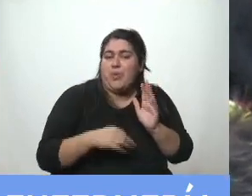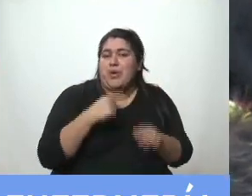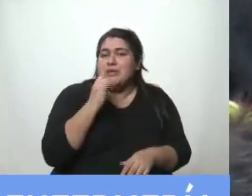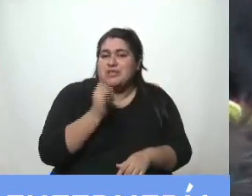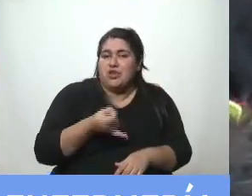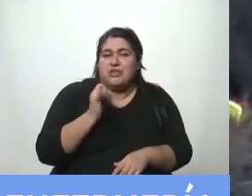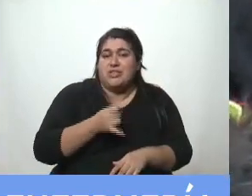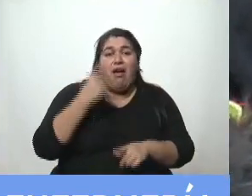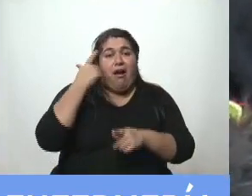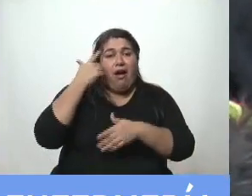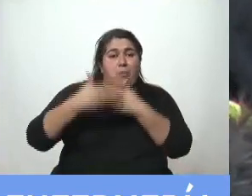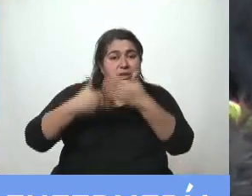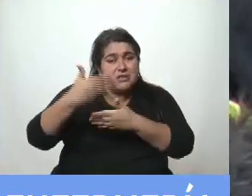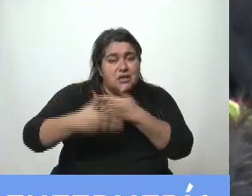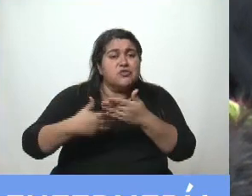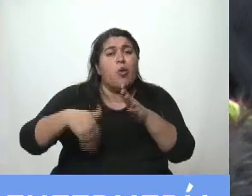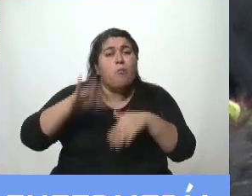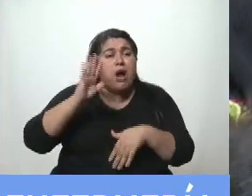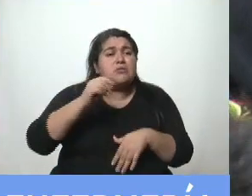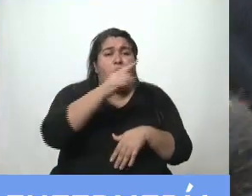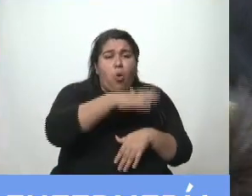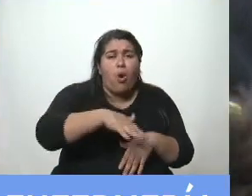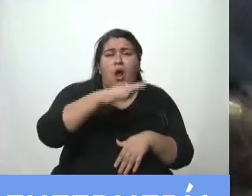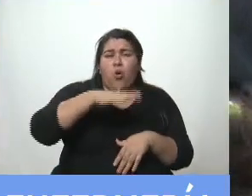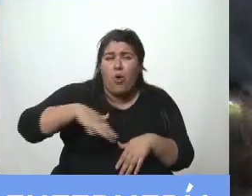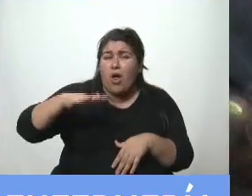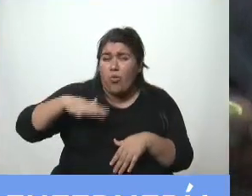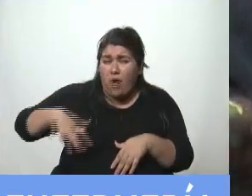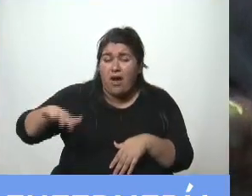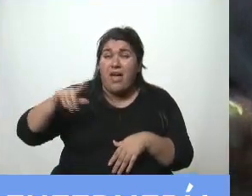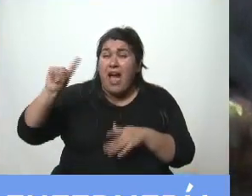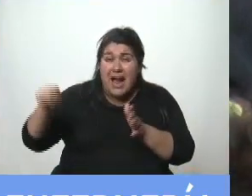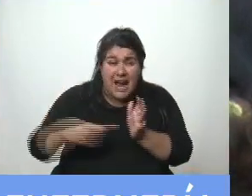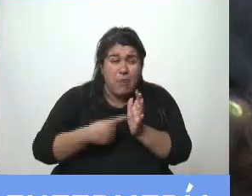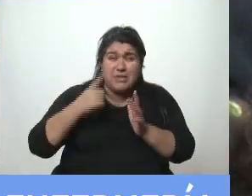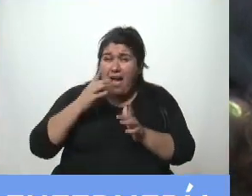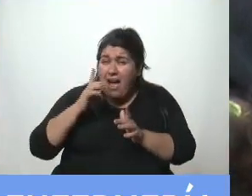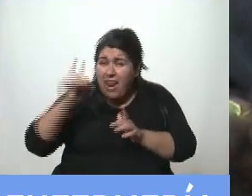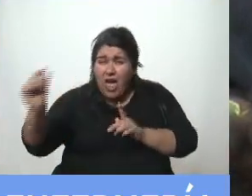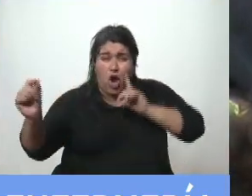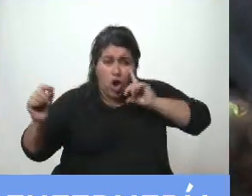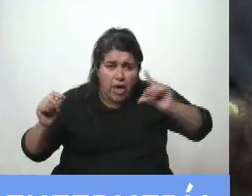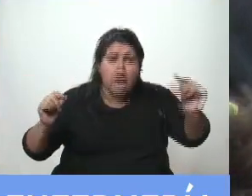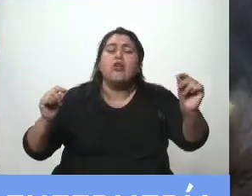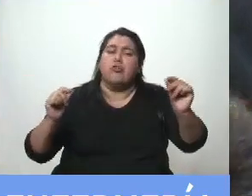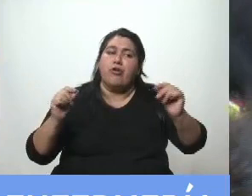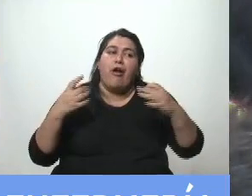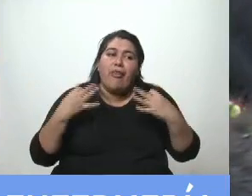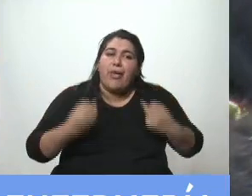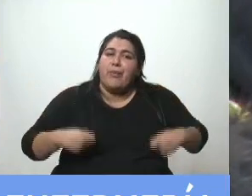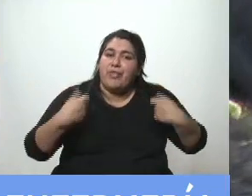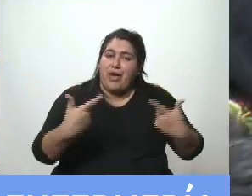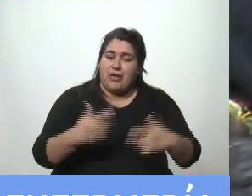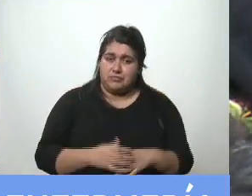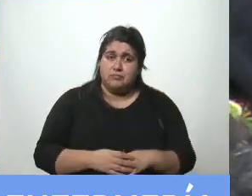la capacitación a los lugares más lejanos de las capitales porque es donde más se lo necesita. Está contemplado el